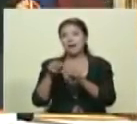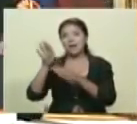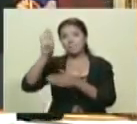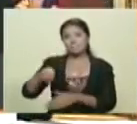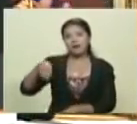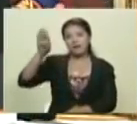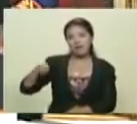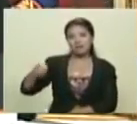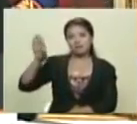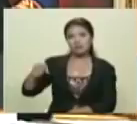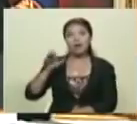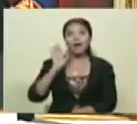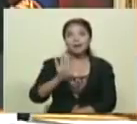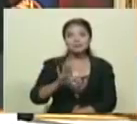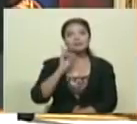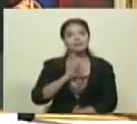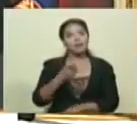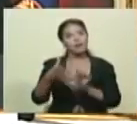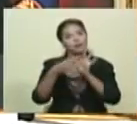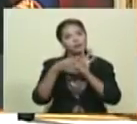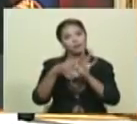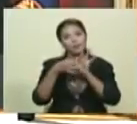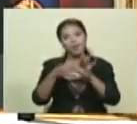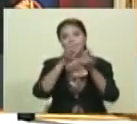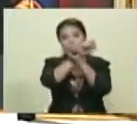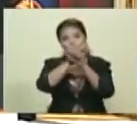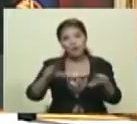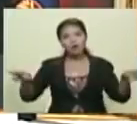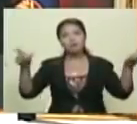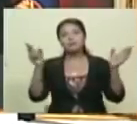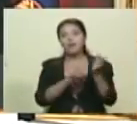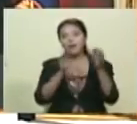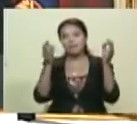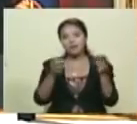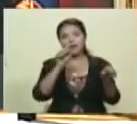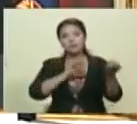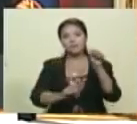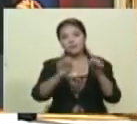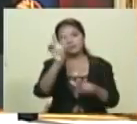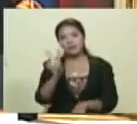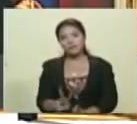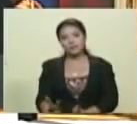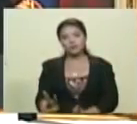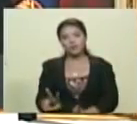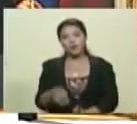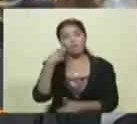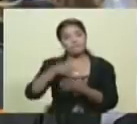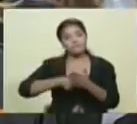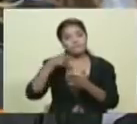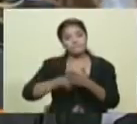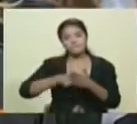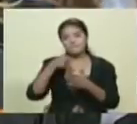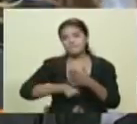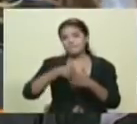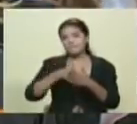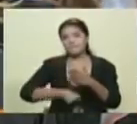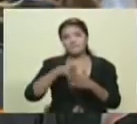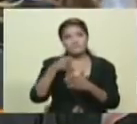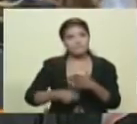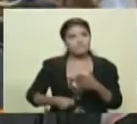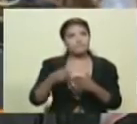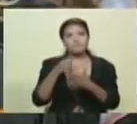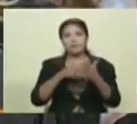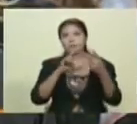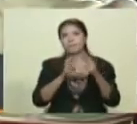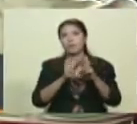paredes. Así debe ser la solidaridad y la difusión de esta verdad, la defensa de Venezuela, la batalla por Venezuela, la batalla por la